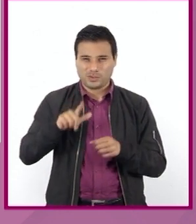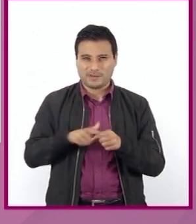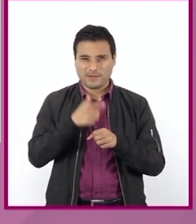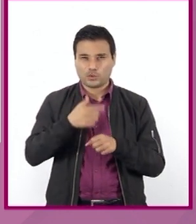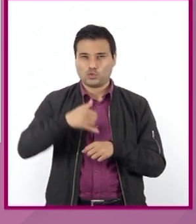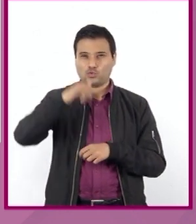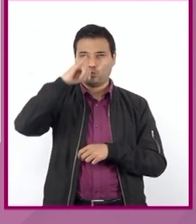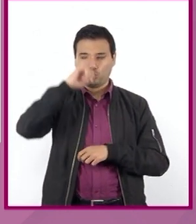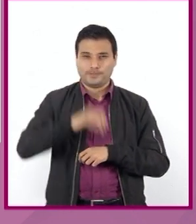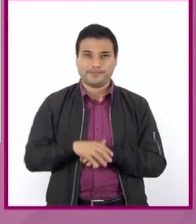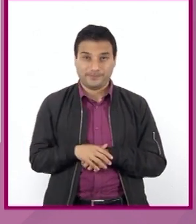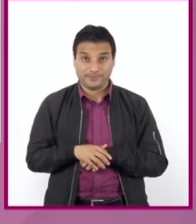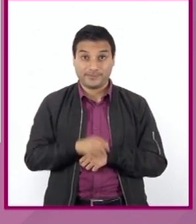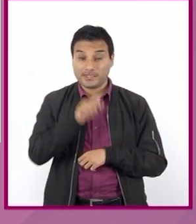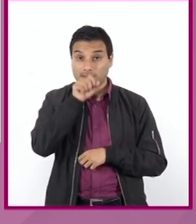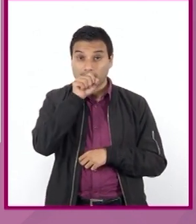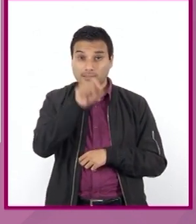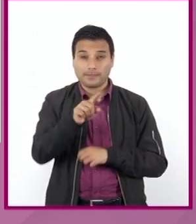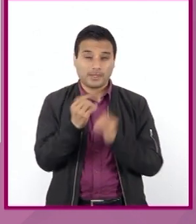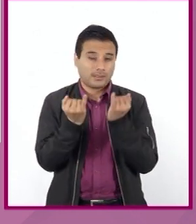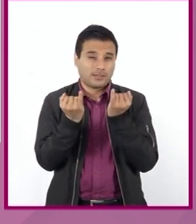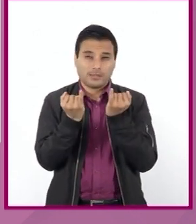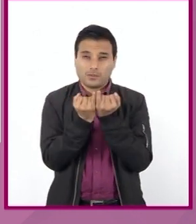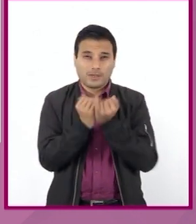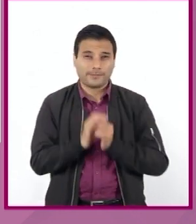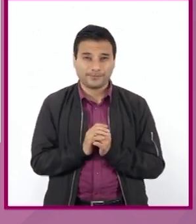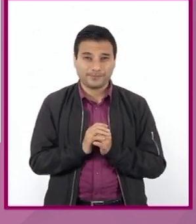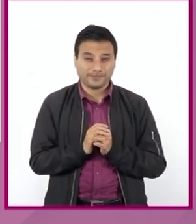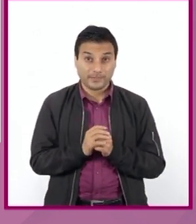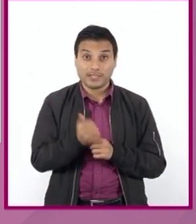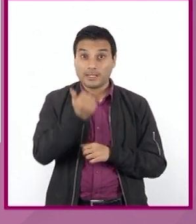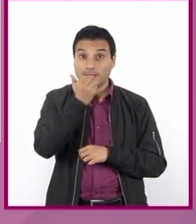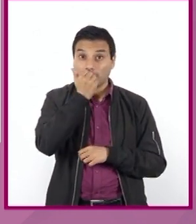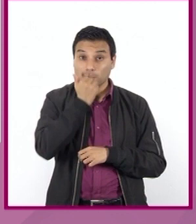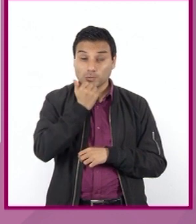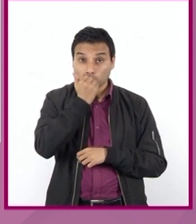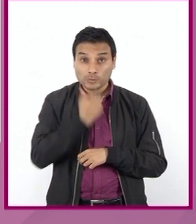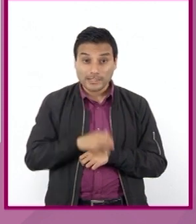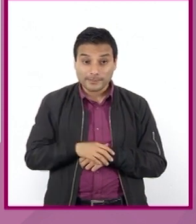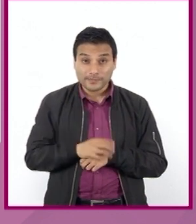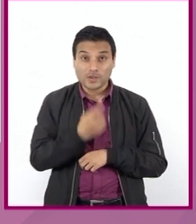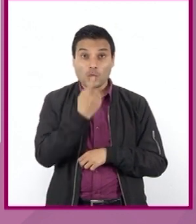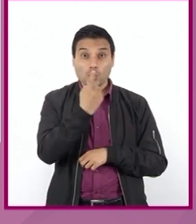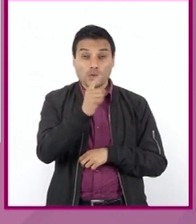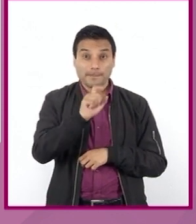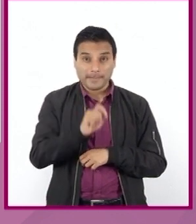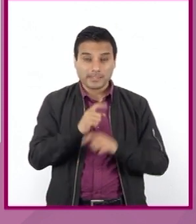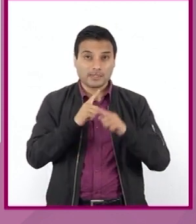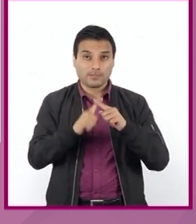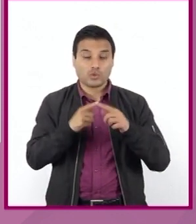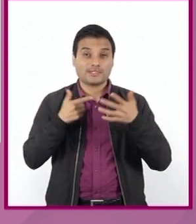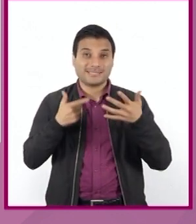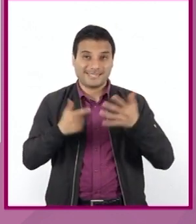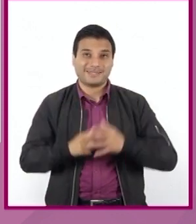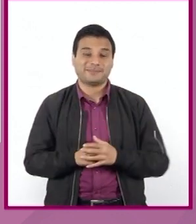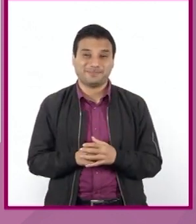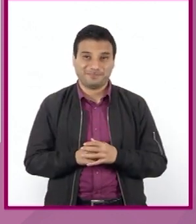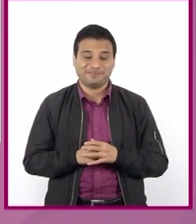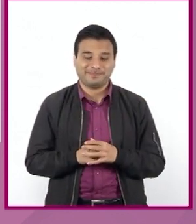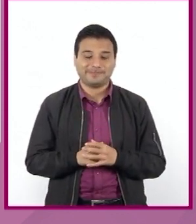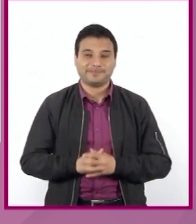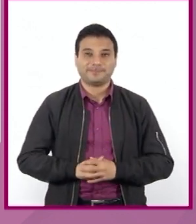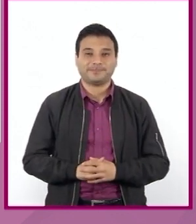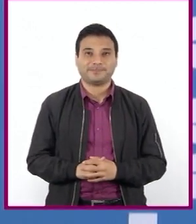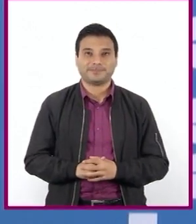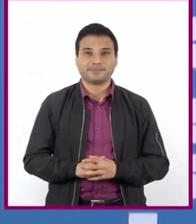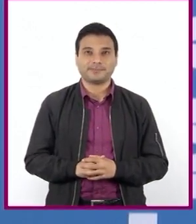la cantidad en mililitros de refresco y asimismo se septuplica la cantidad en kilogramos de consumo de